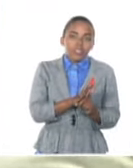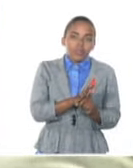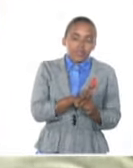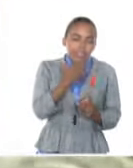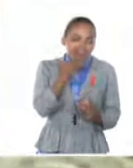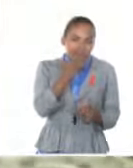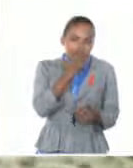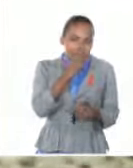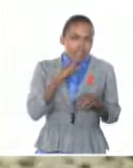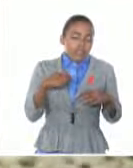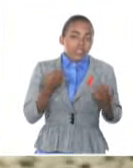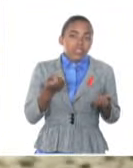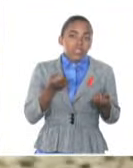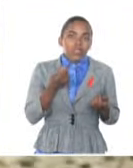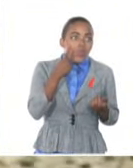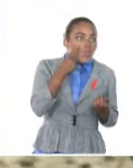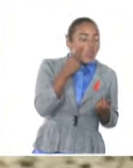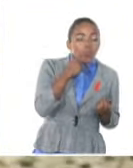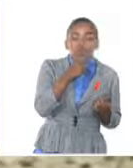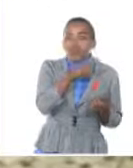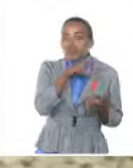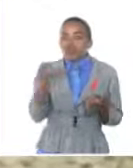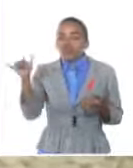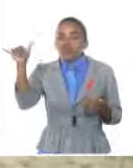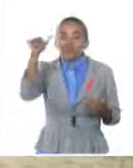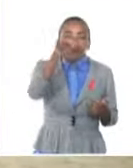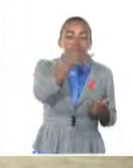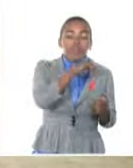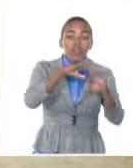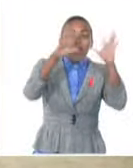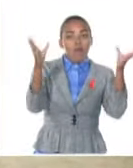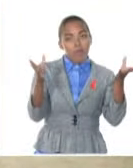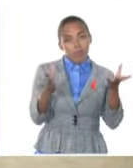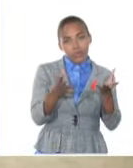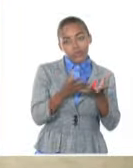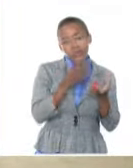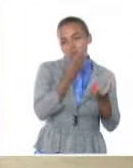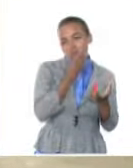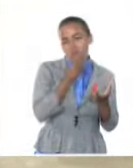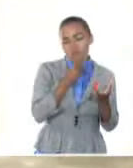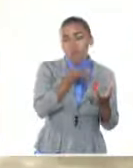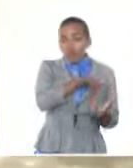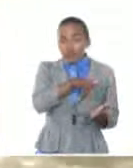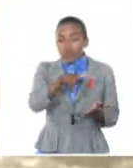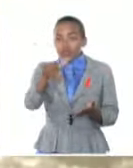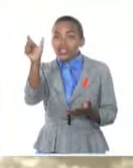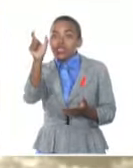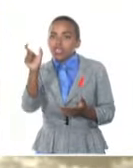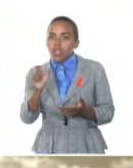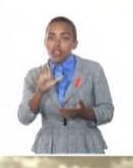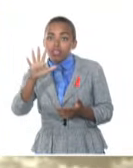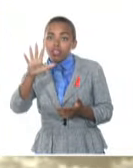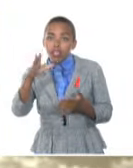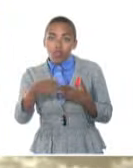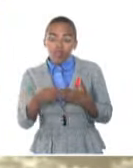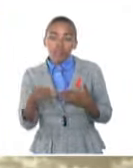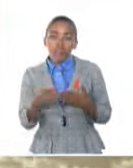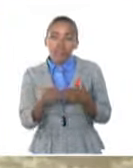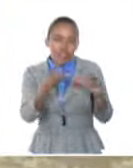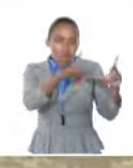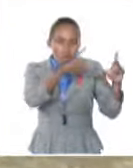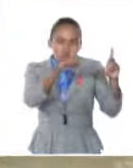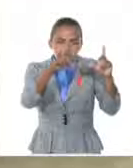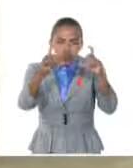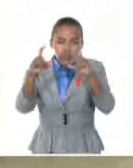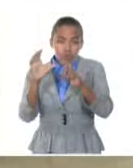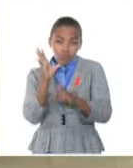idea de conocer el mundo, sobre todo cuando era muy joven, ir a los lugares. Hizo un viaje a Italia con $5, donde hizo unas fotos lindísimas, es